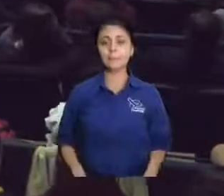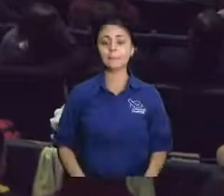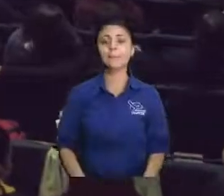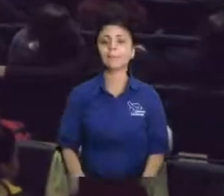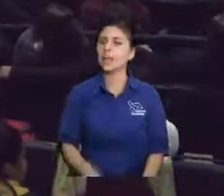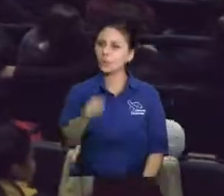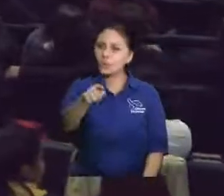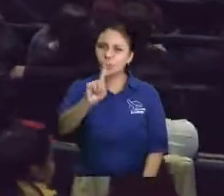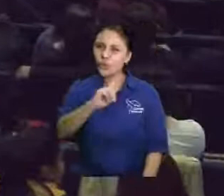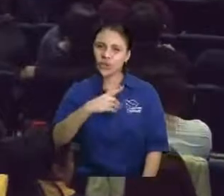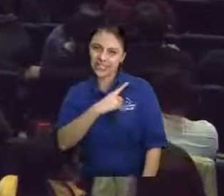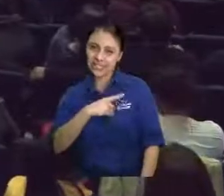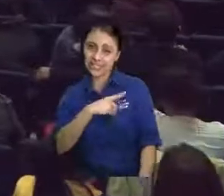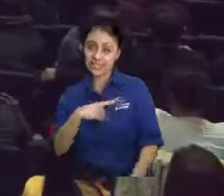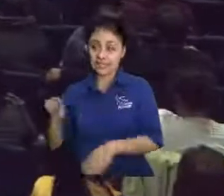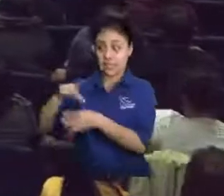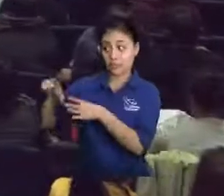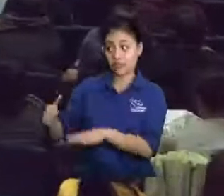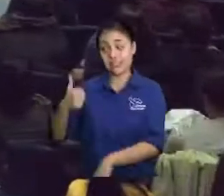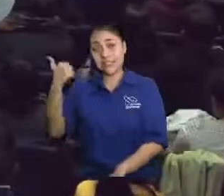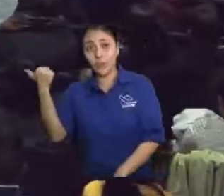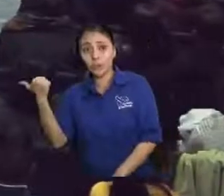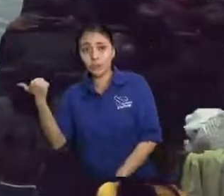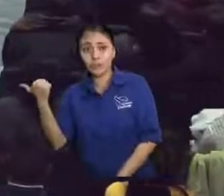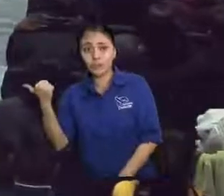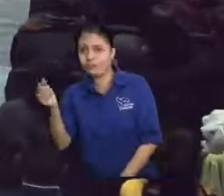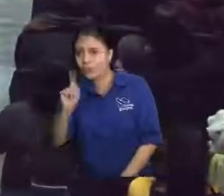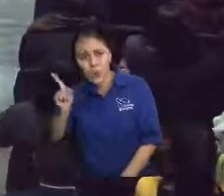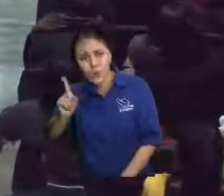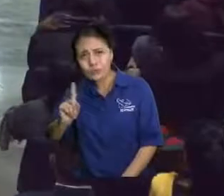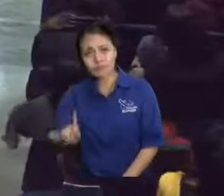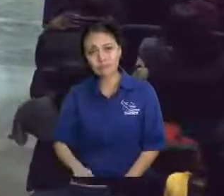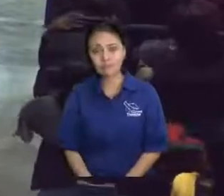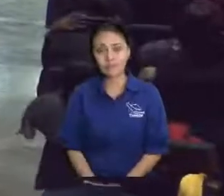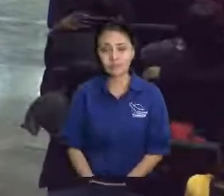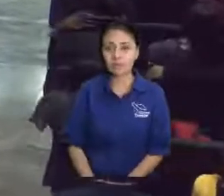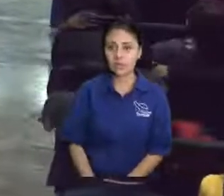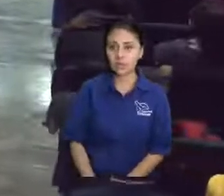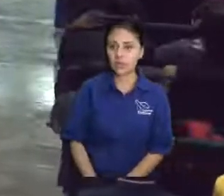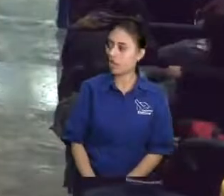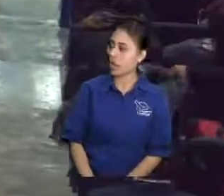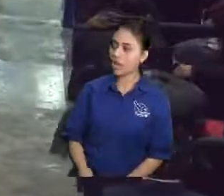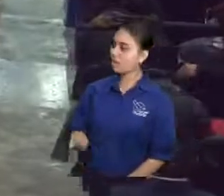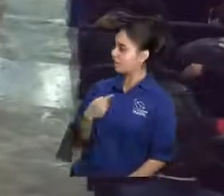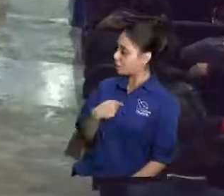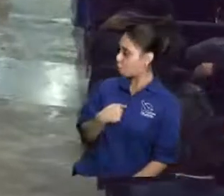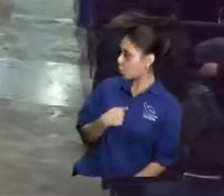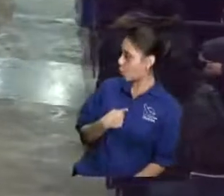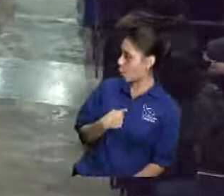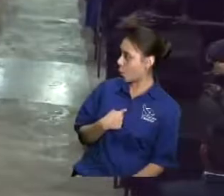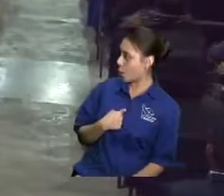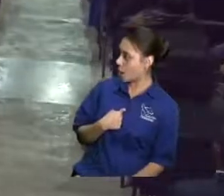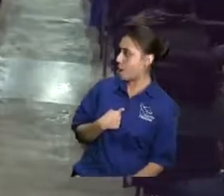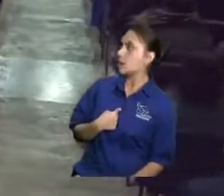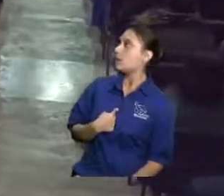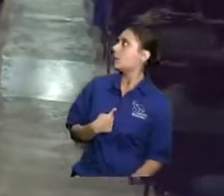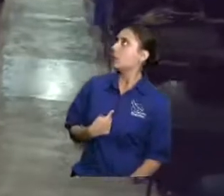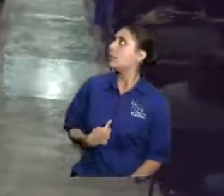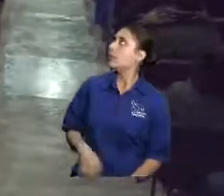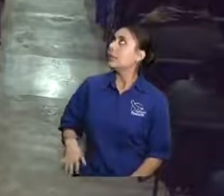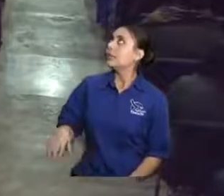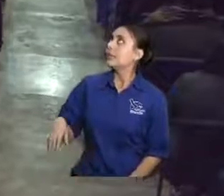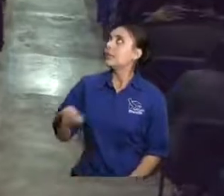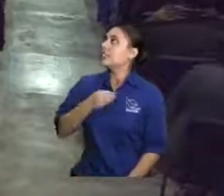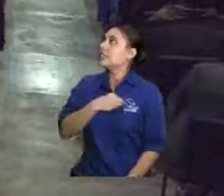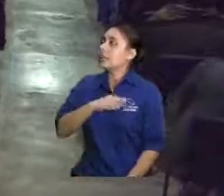No estés codiciando cosas que no vienen. Ay, si tan solo una avioneta de esas